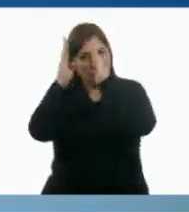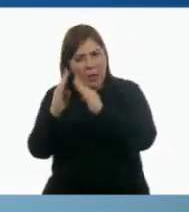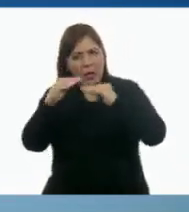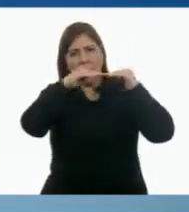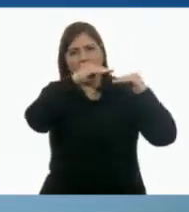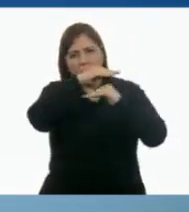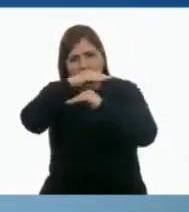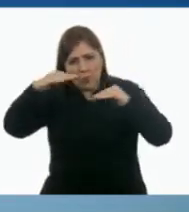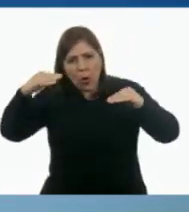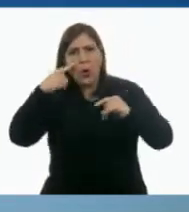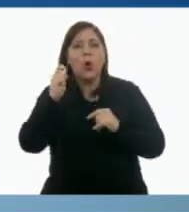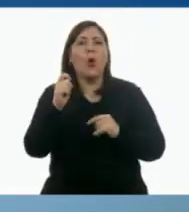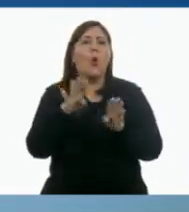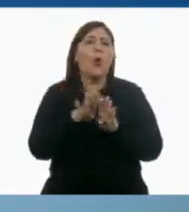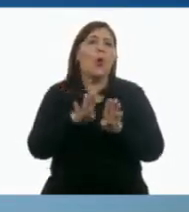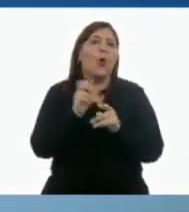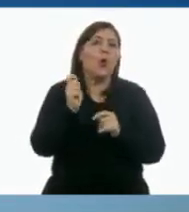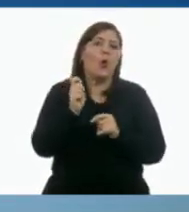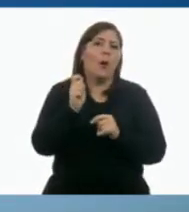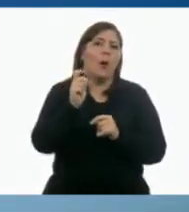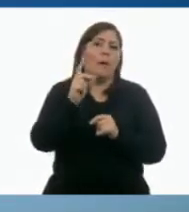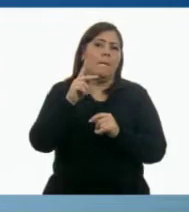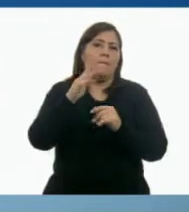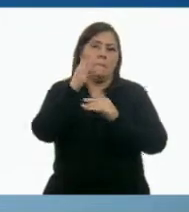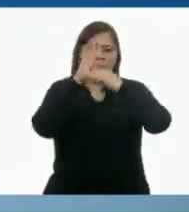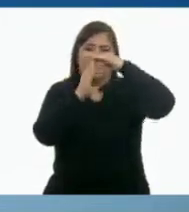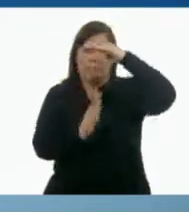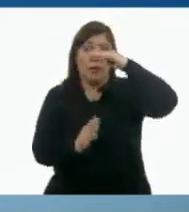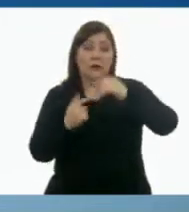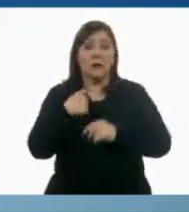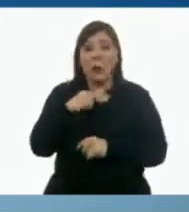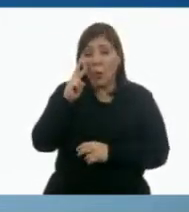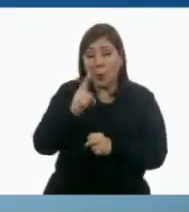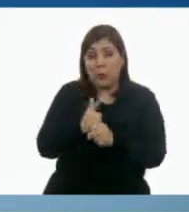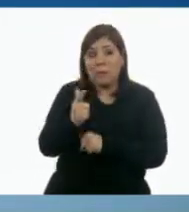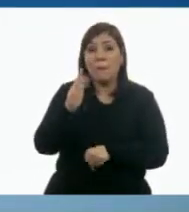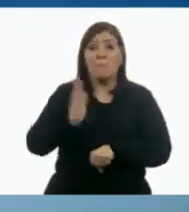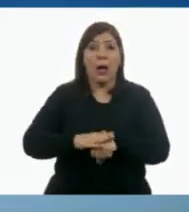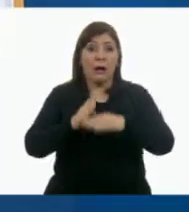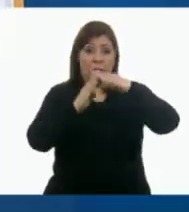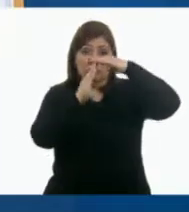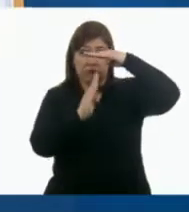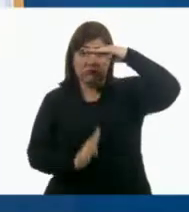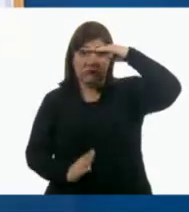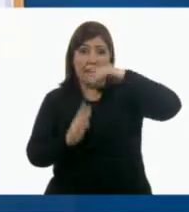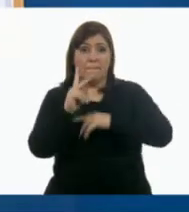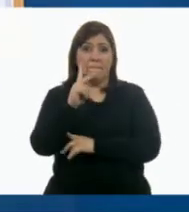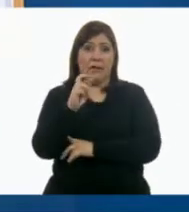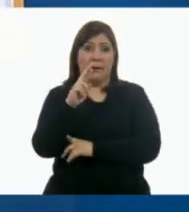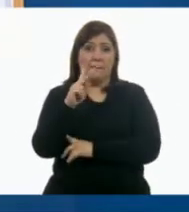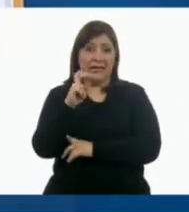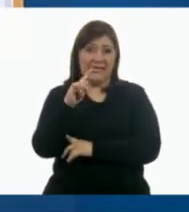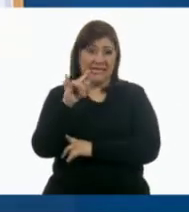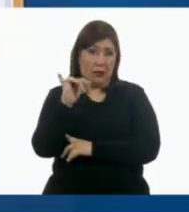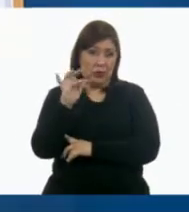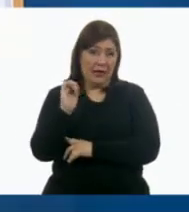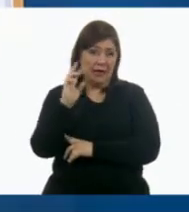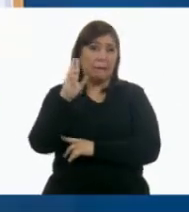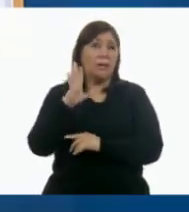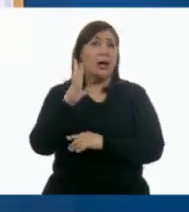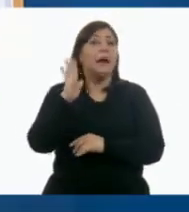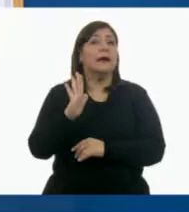muchas. perpendiculares? Yo encontré más perpendiculares. Las líneas perpendiculares como la reina